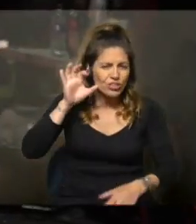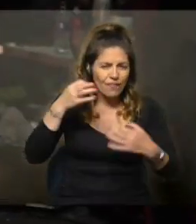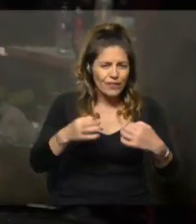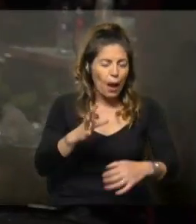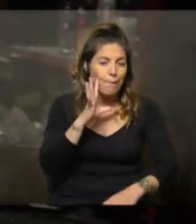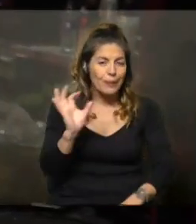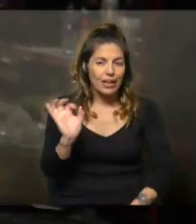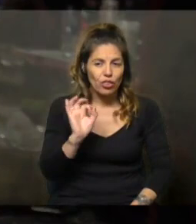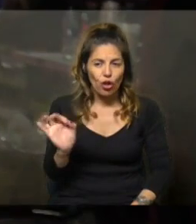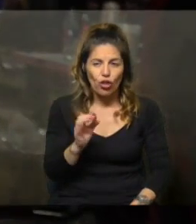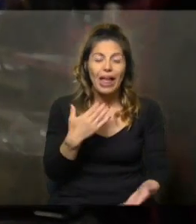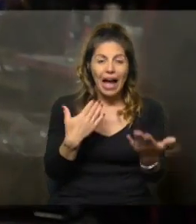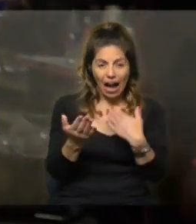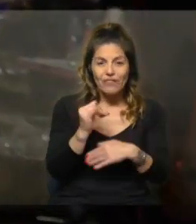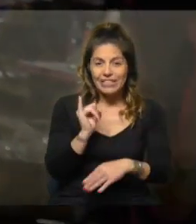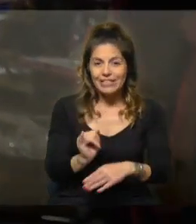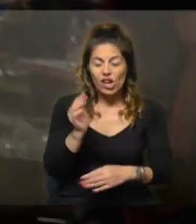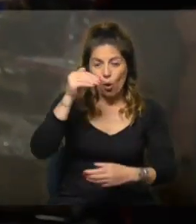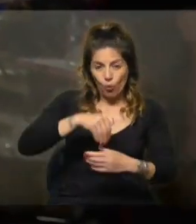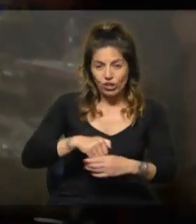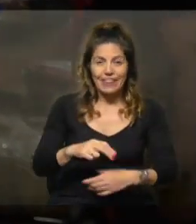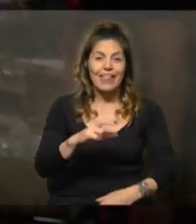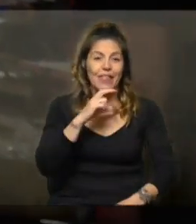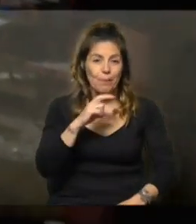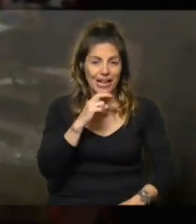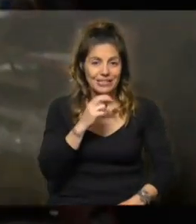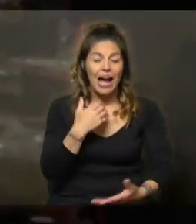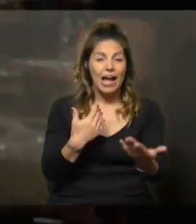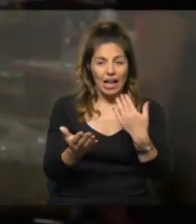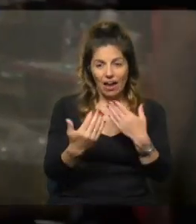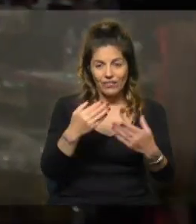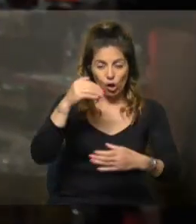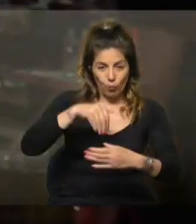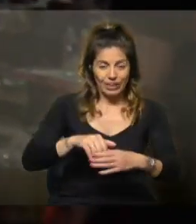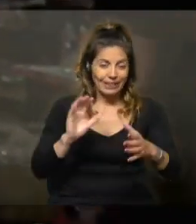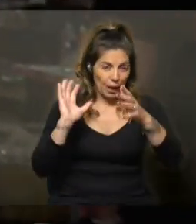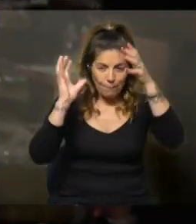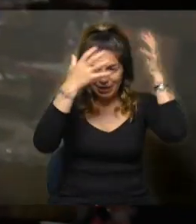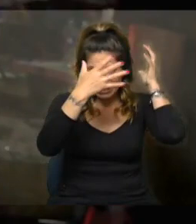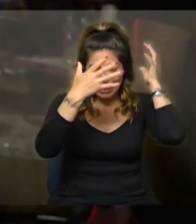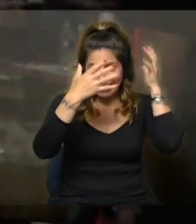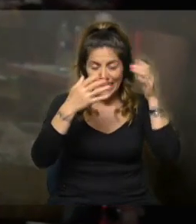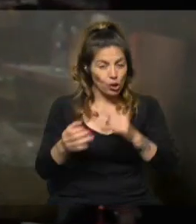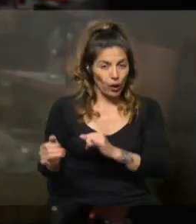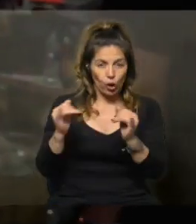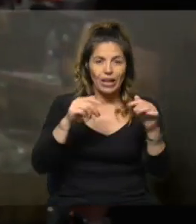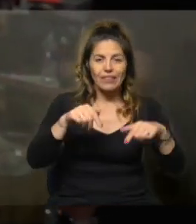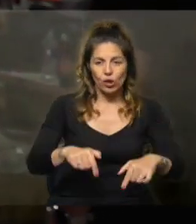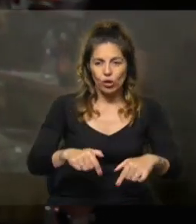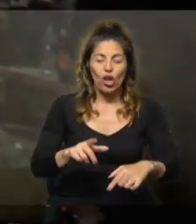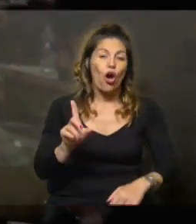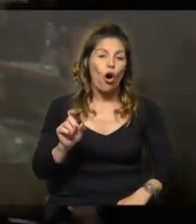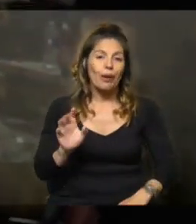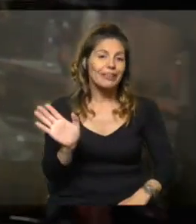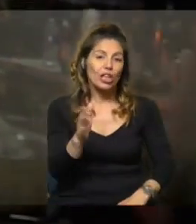pido disculpas hablé con votantes de masa hablé con votantes de meley a lo largo de la jornada Obviamente